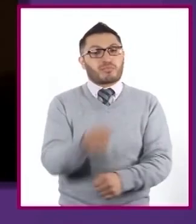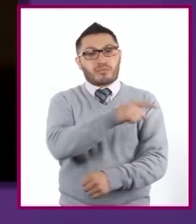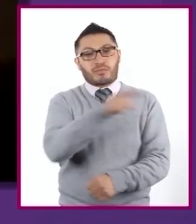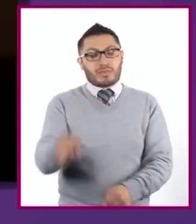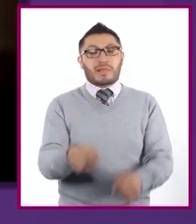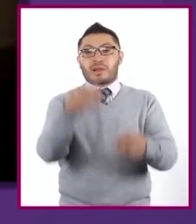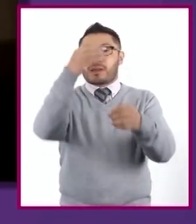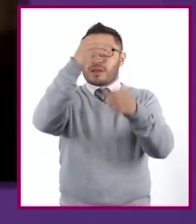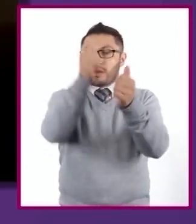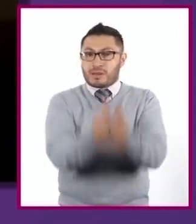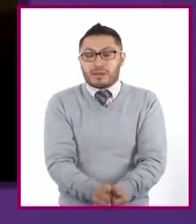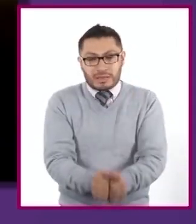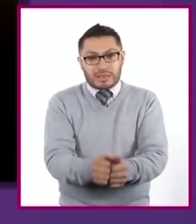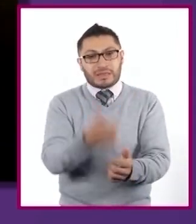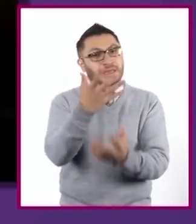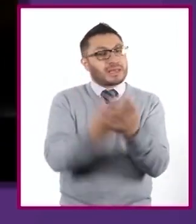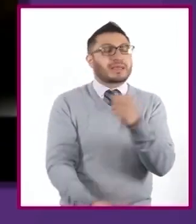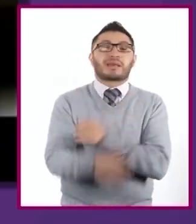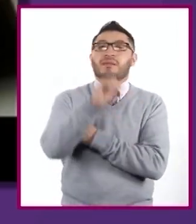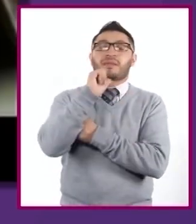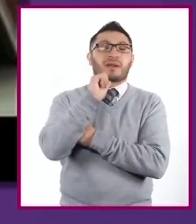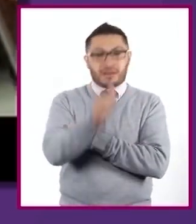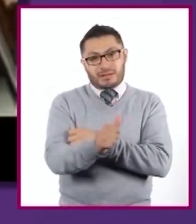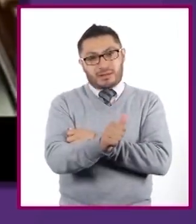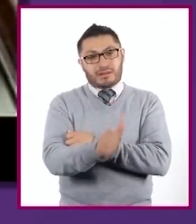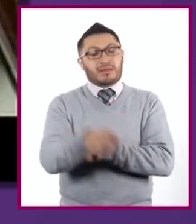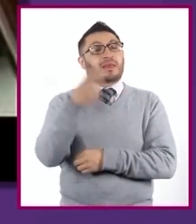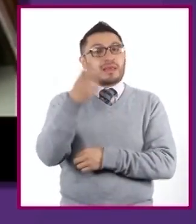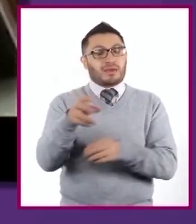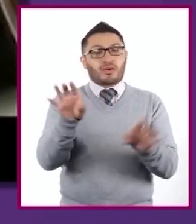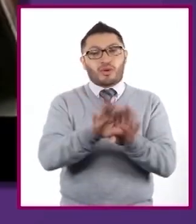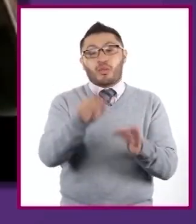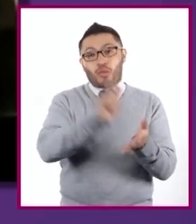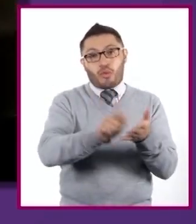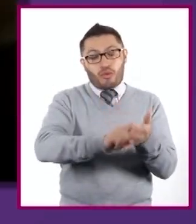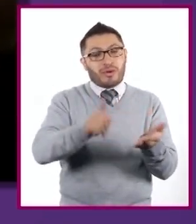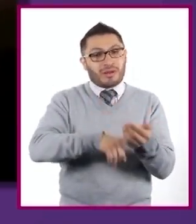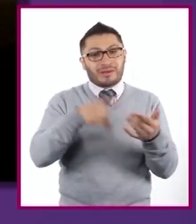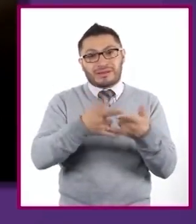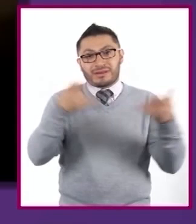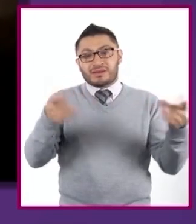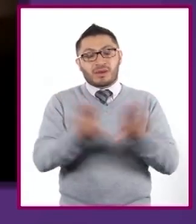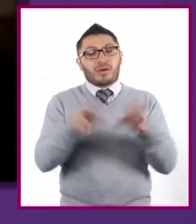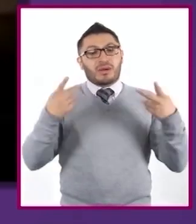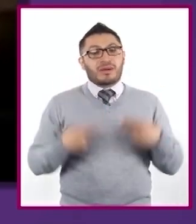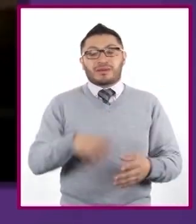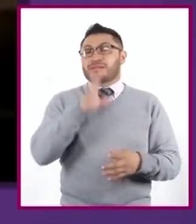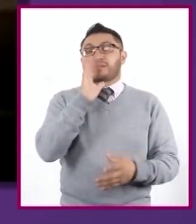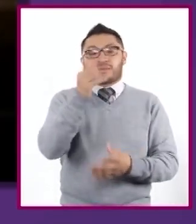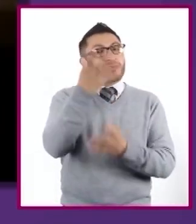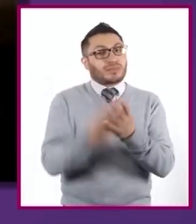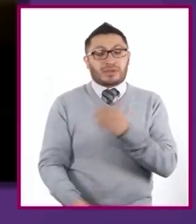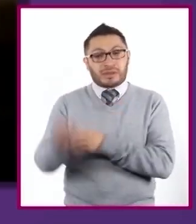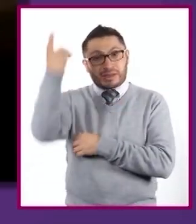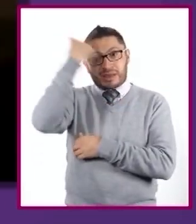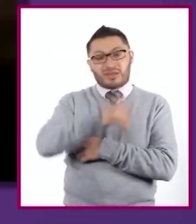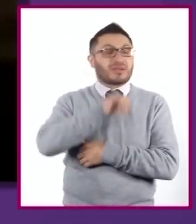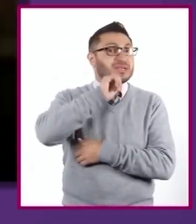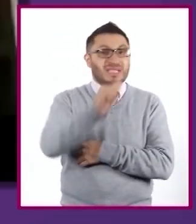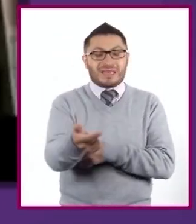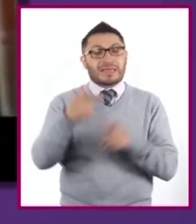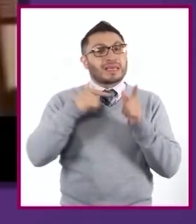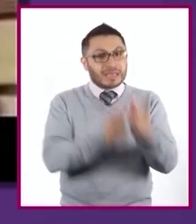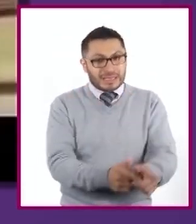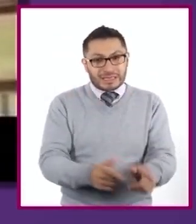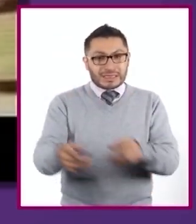también para impedir la fuga. Y a veces se documentan casos en que esta gente no pudo salir ni de noche del obraje, tenía que